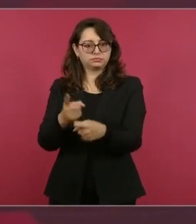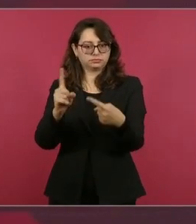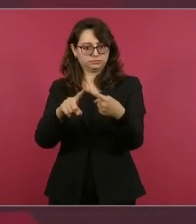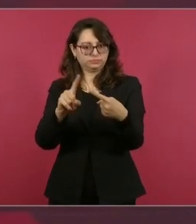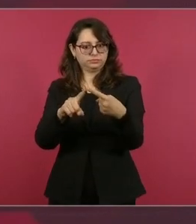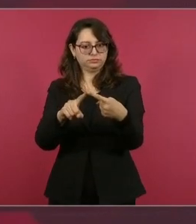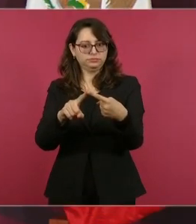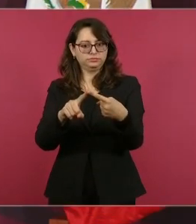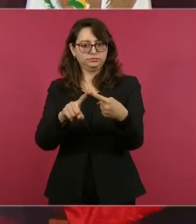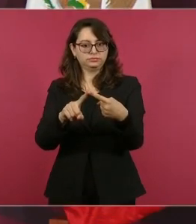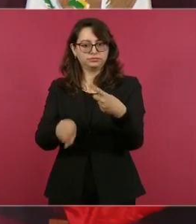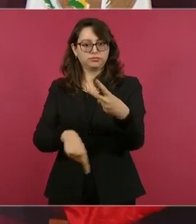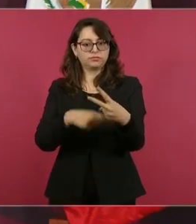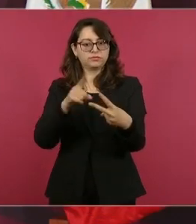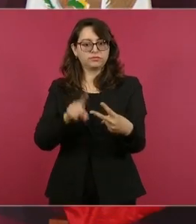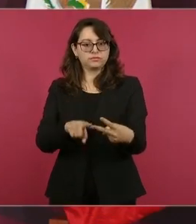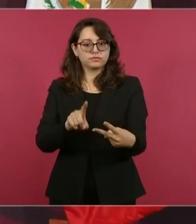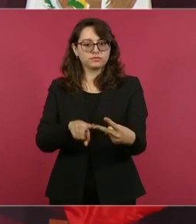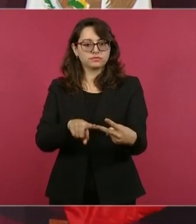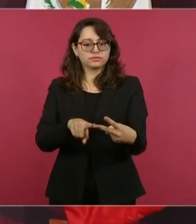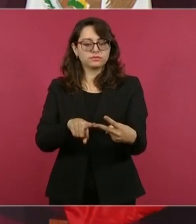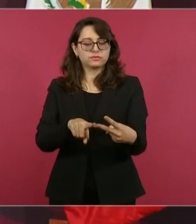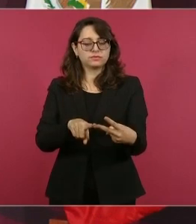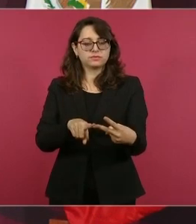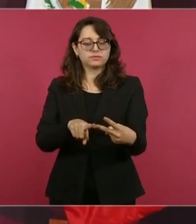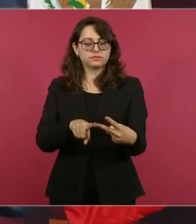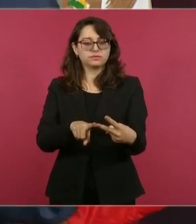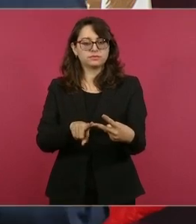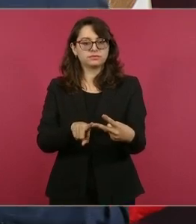primero. Segundo,